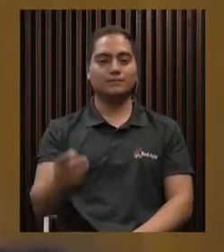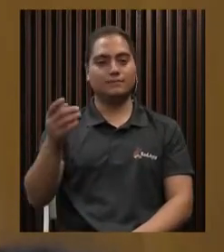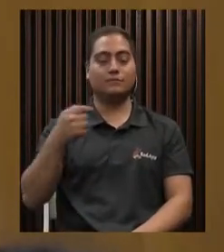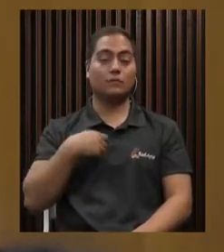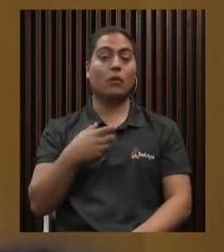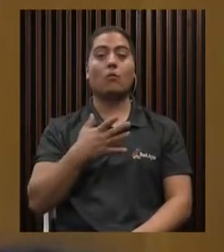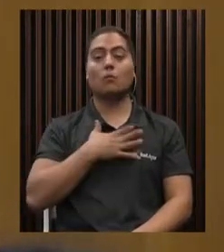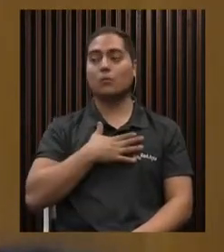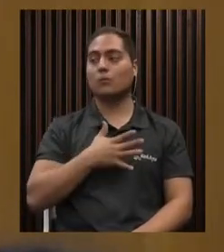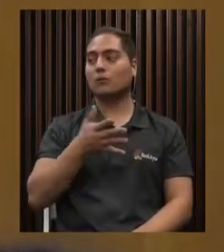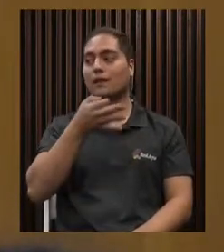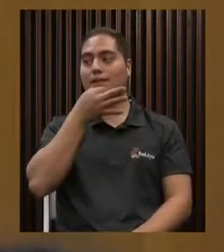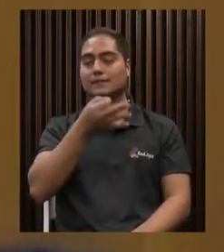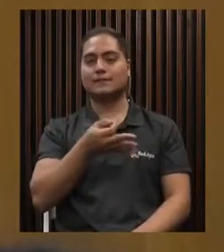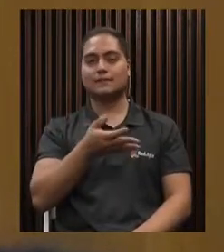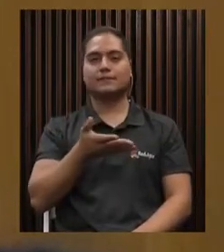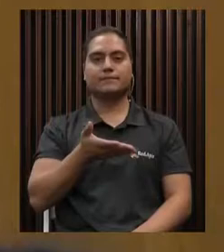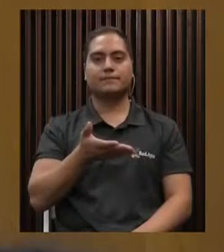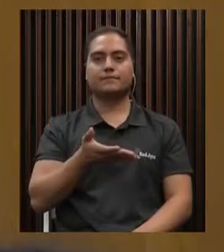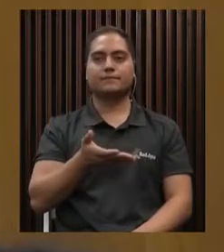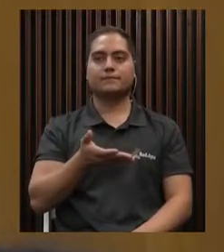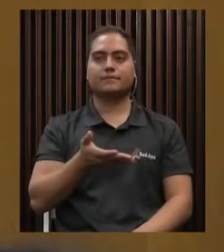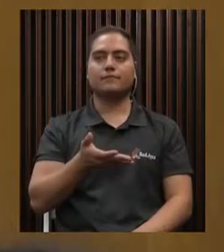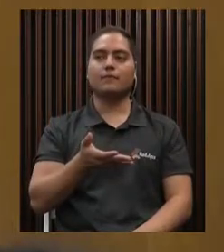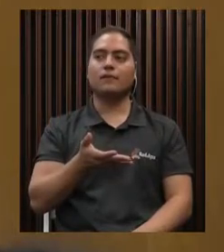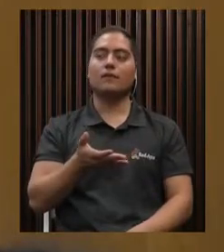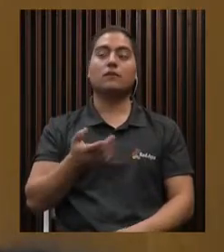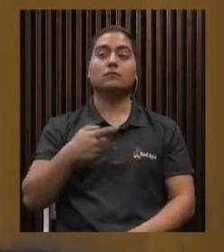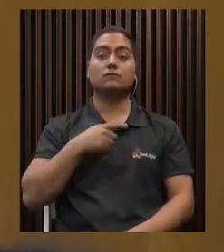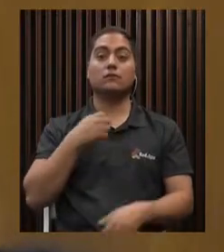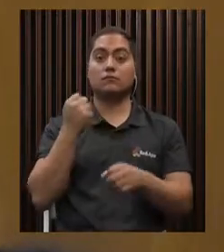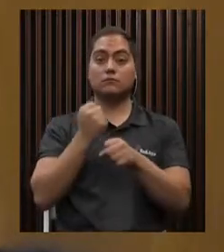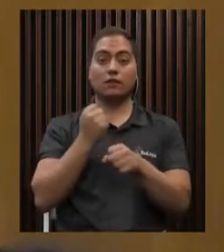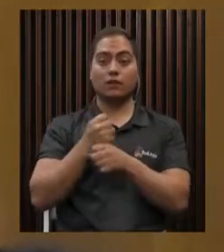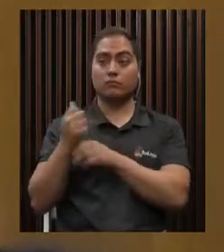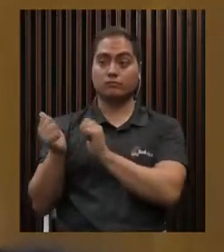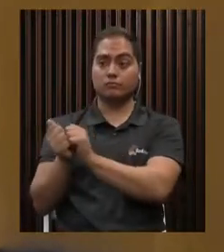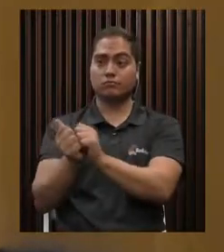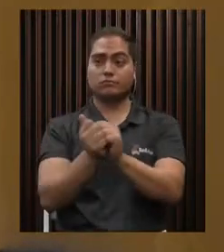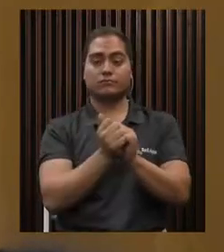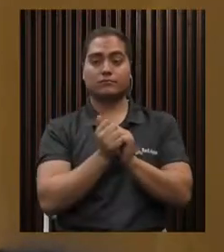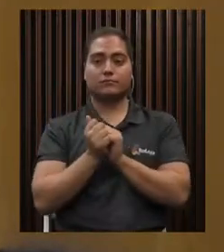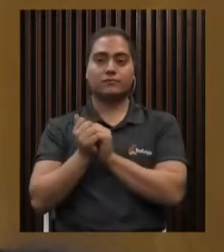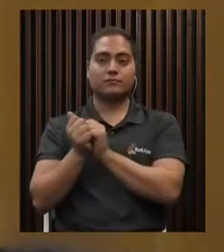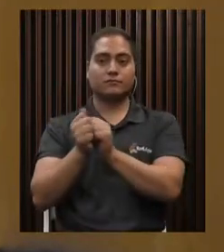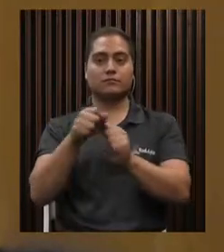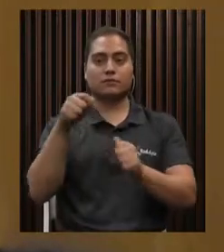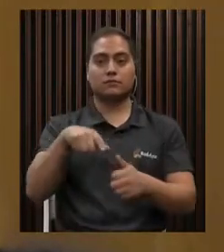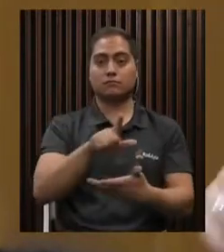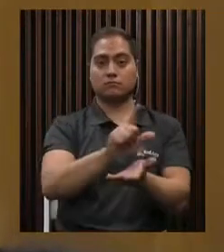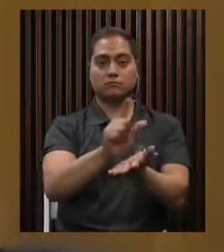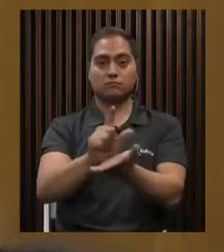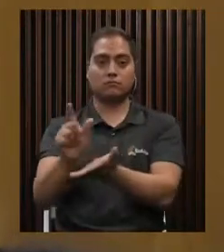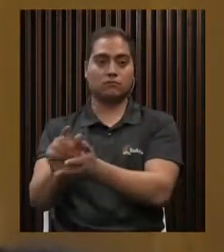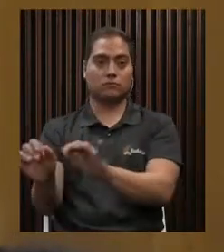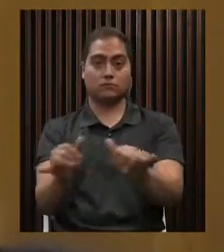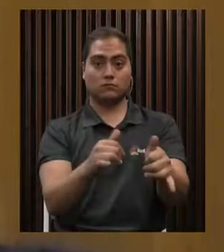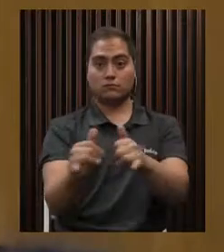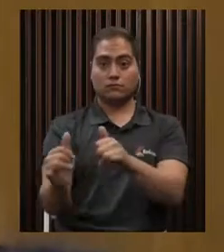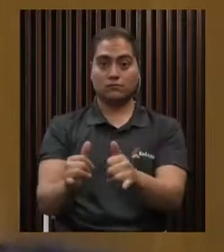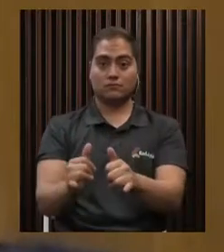Lo que quiero decir también es que cuando trabajamos juntos en este Adventure Playground,